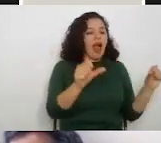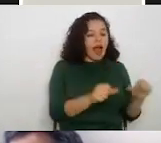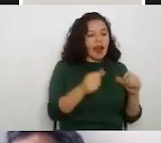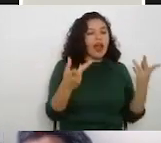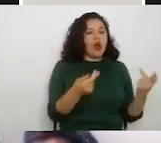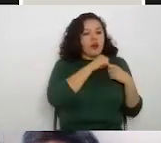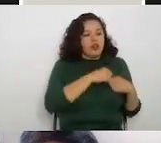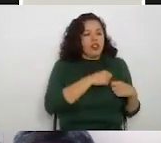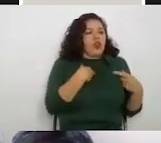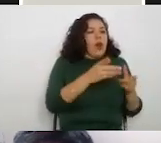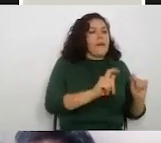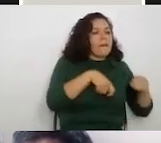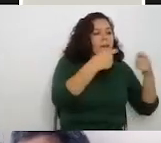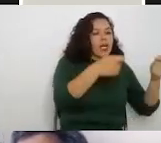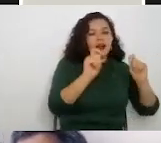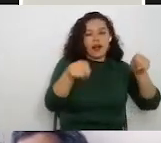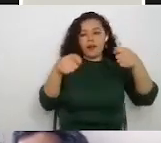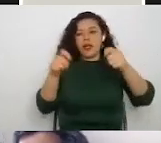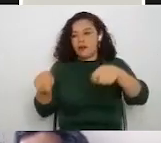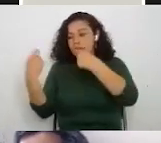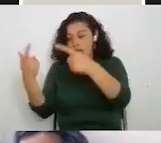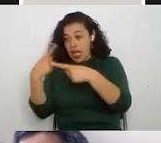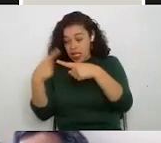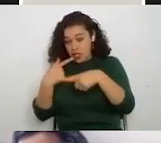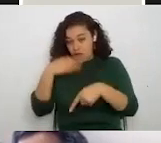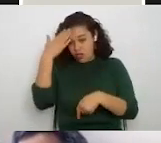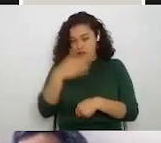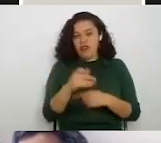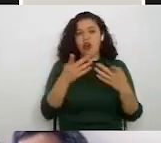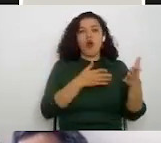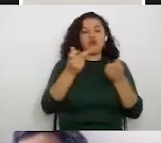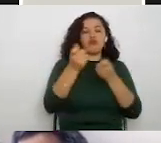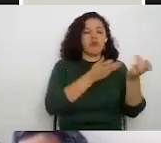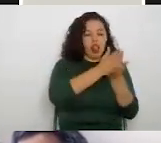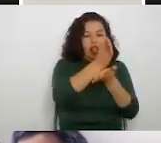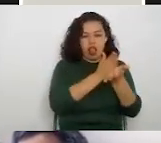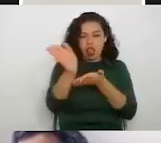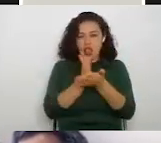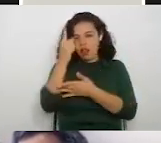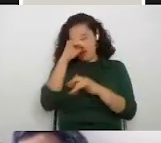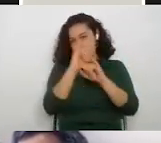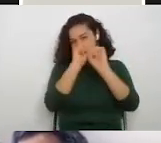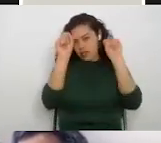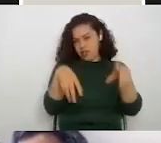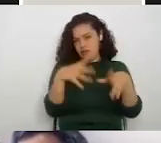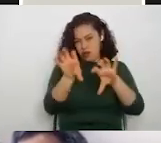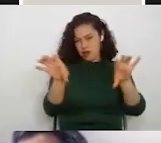cargos se entregó cada una de las copias, o el control de acceso en los sistemas informáticos,